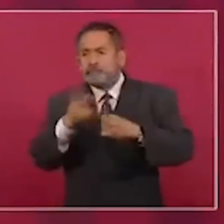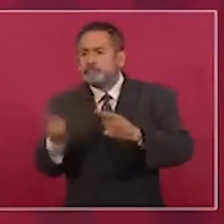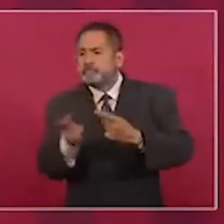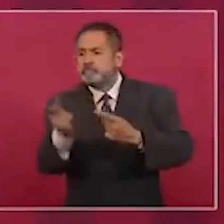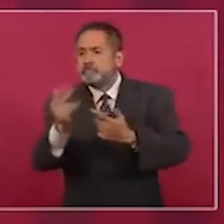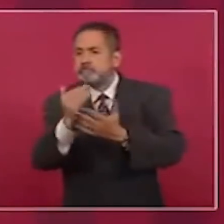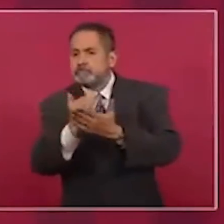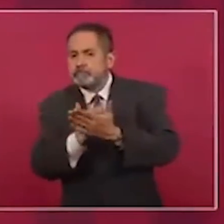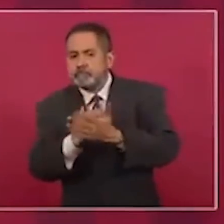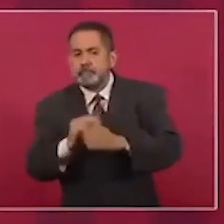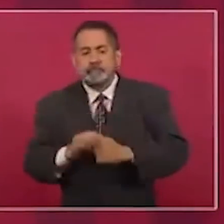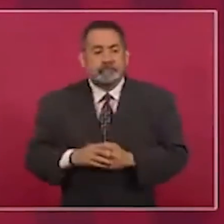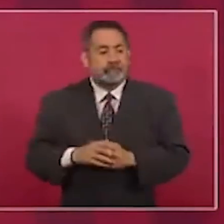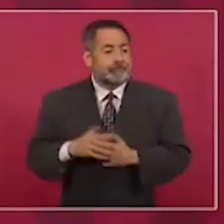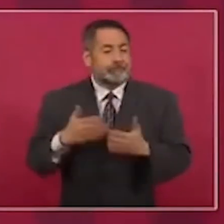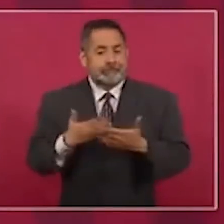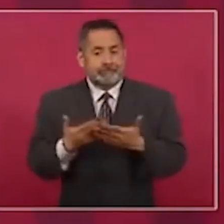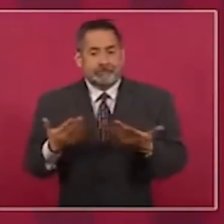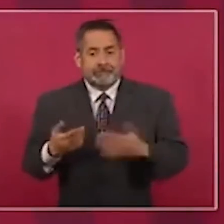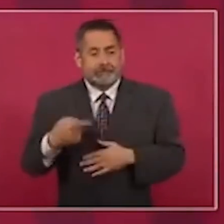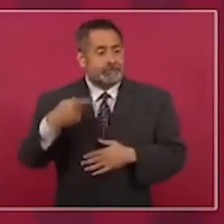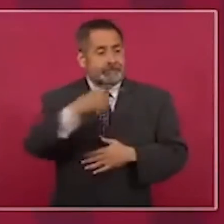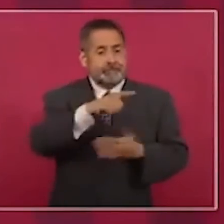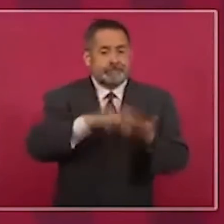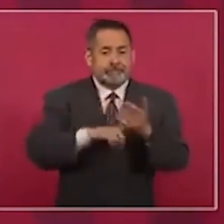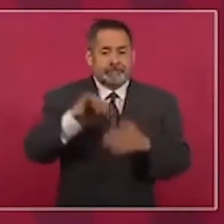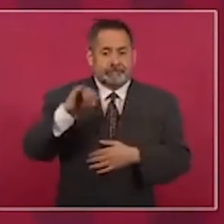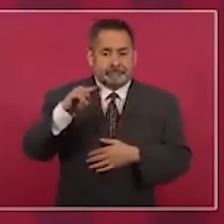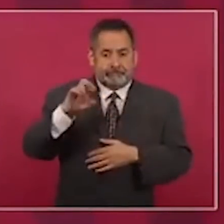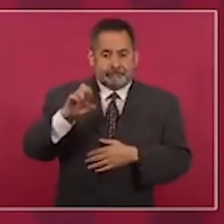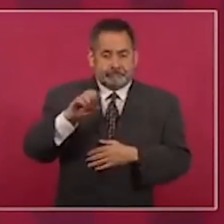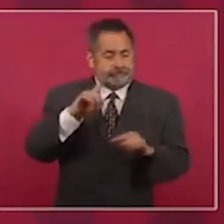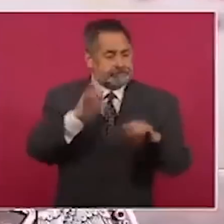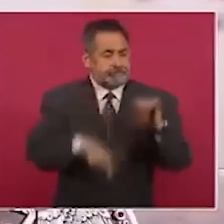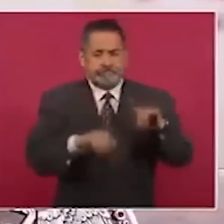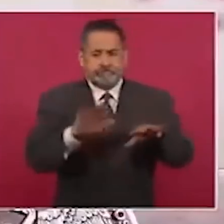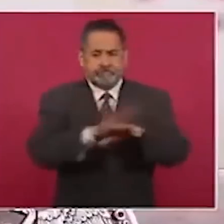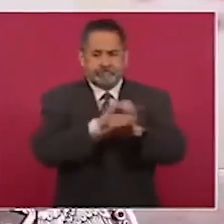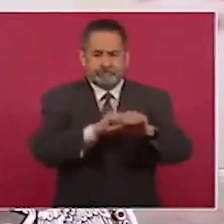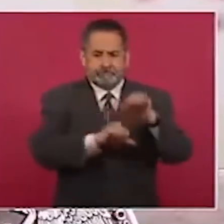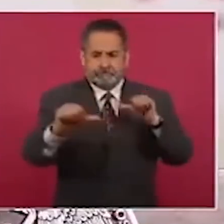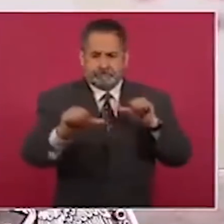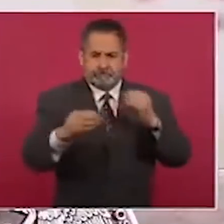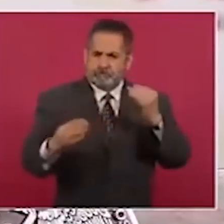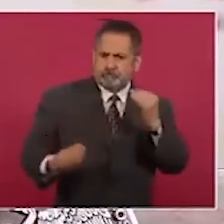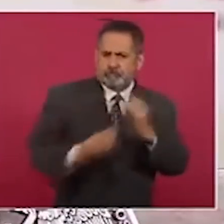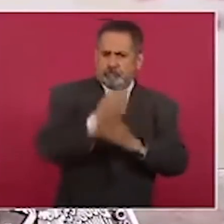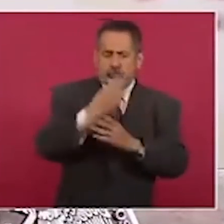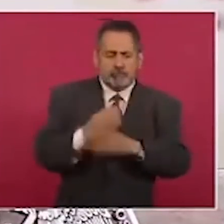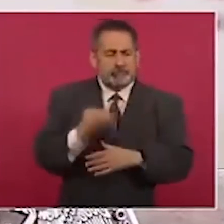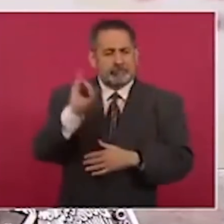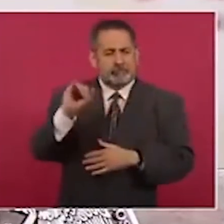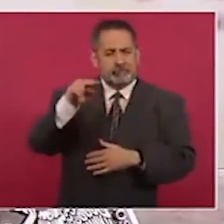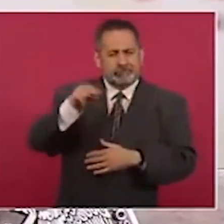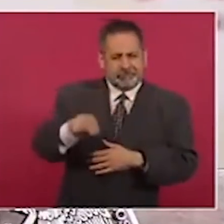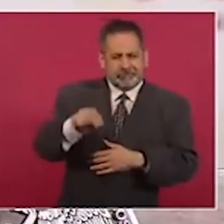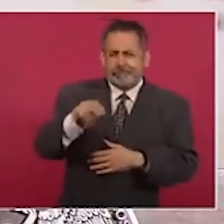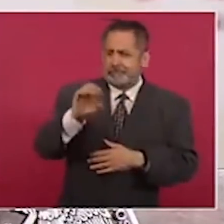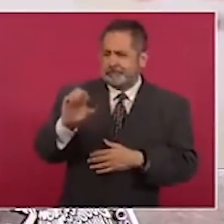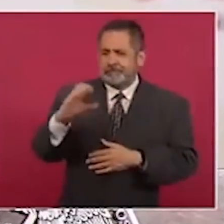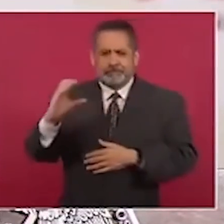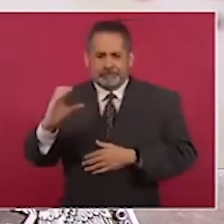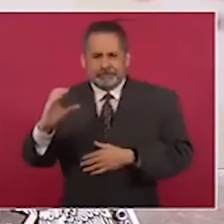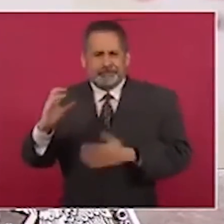una sustitución del actual órgano electoral para dar paso a este Instituto Nacional de Elecciones y Consultas.